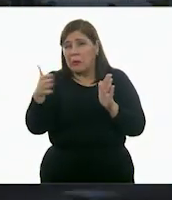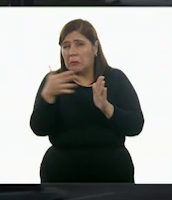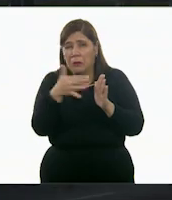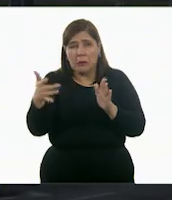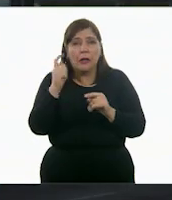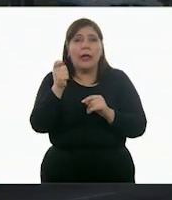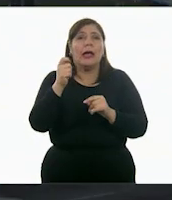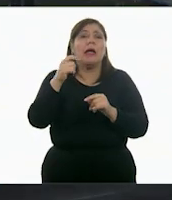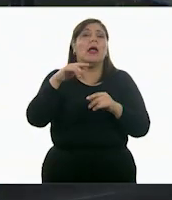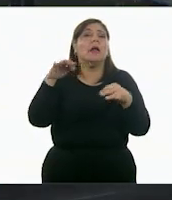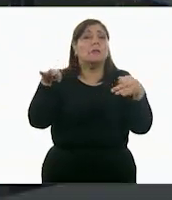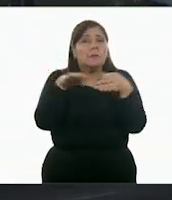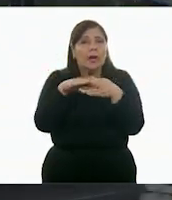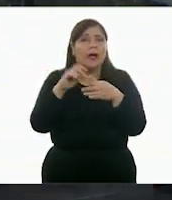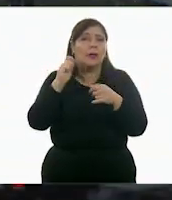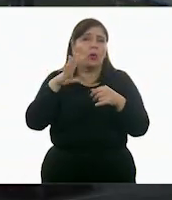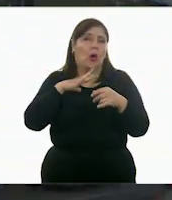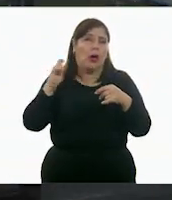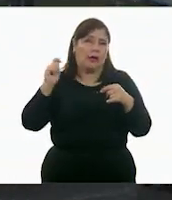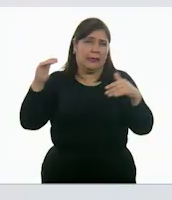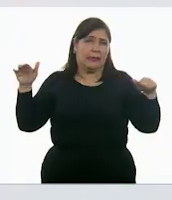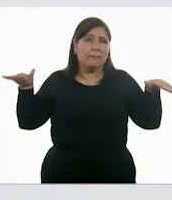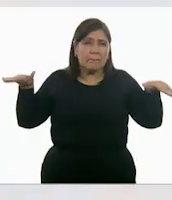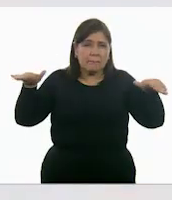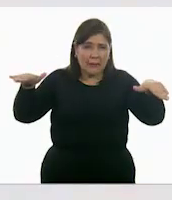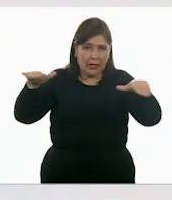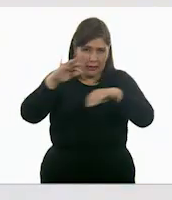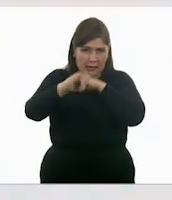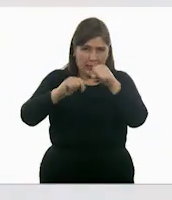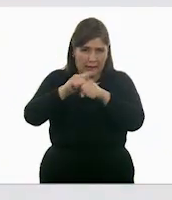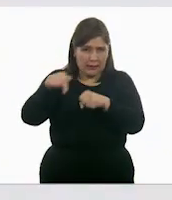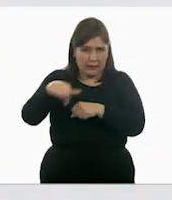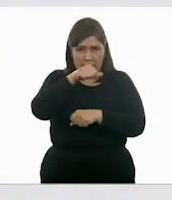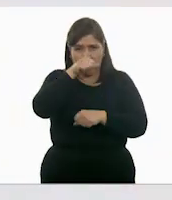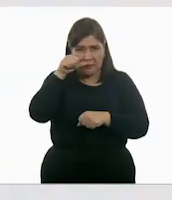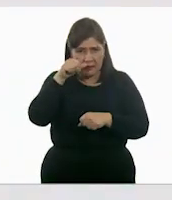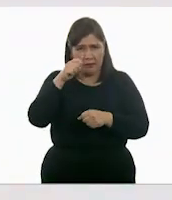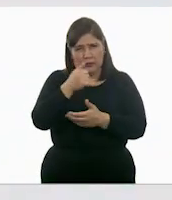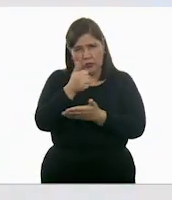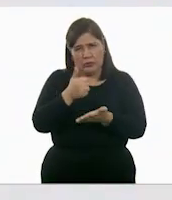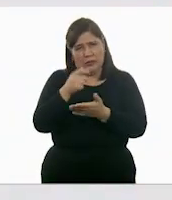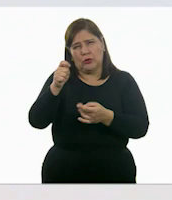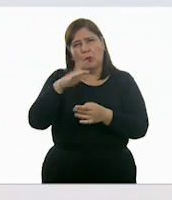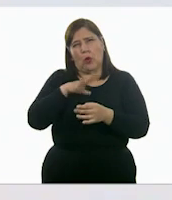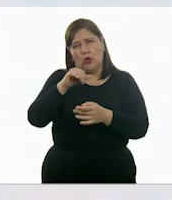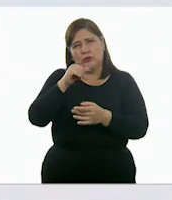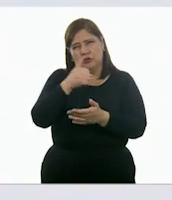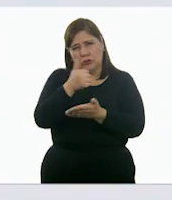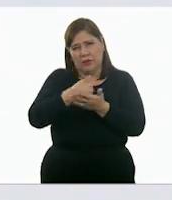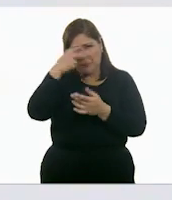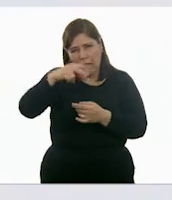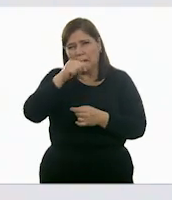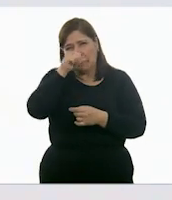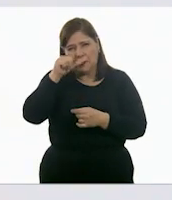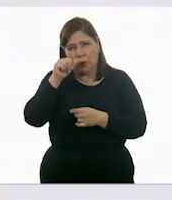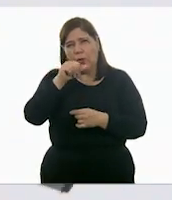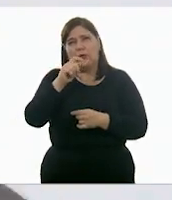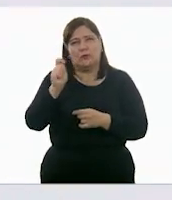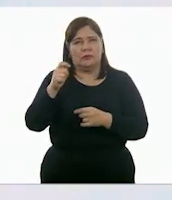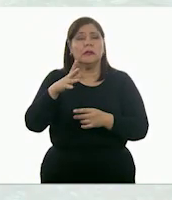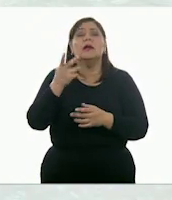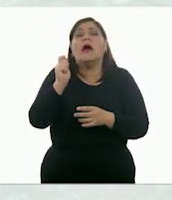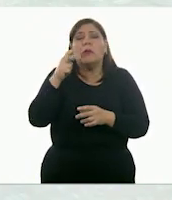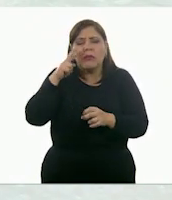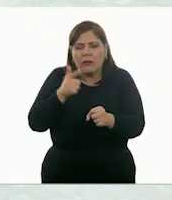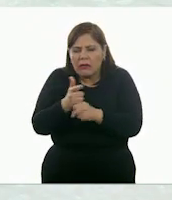Aeropuerto Internacional de la Ciudad de México, en un lugar conocido como el Peñón de los Baños, se encontraron restos